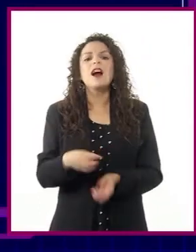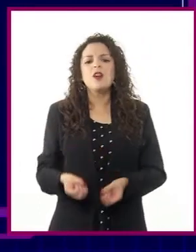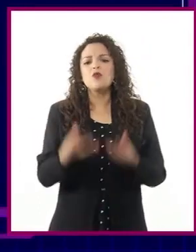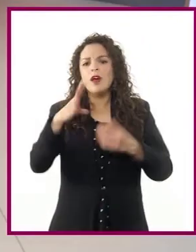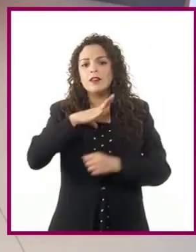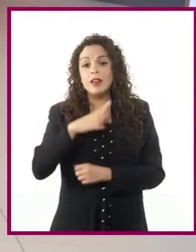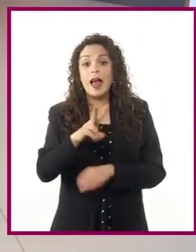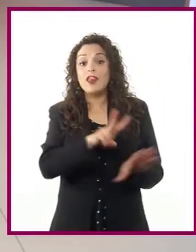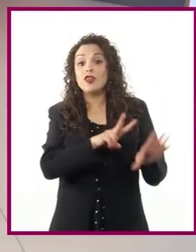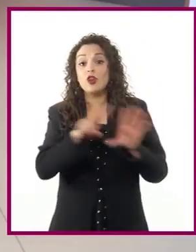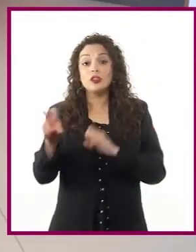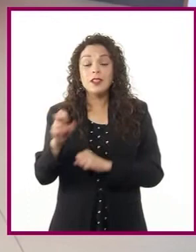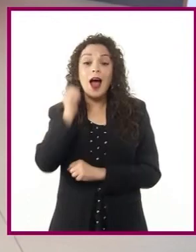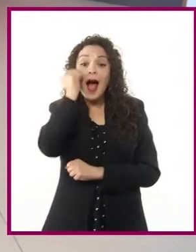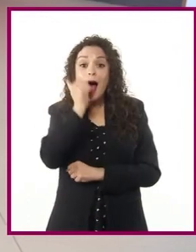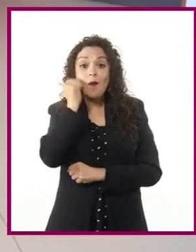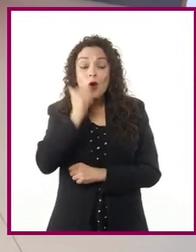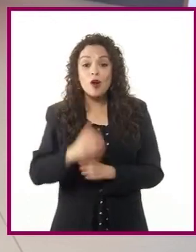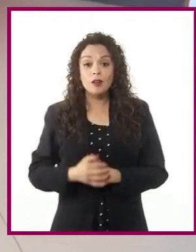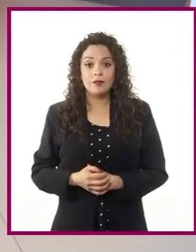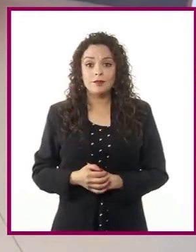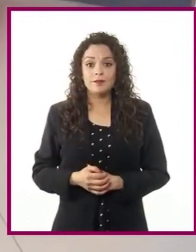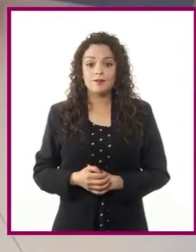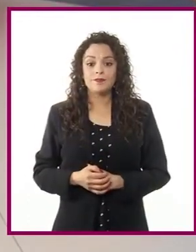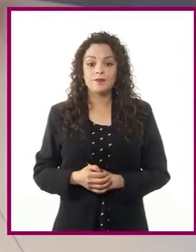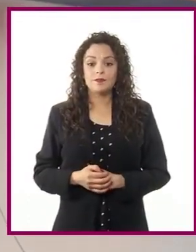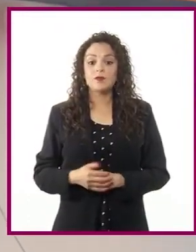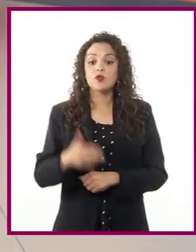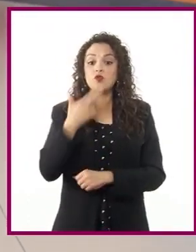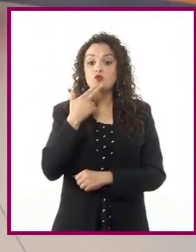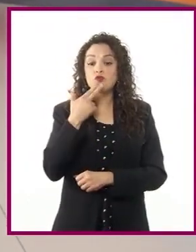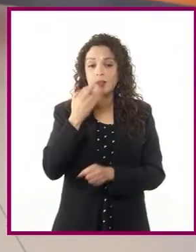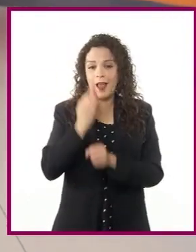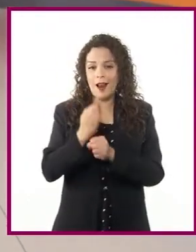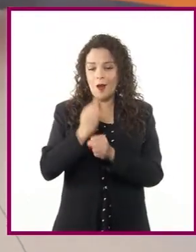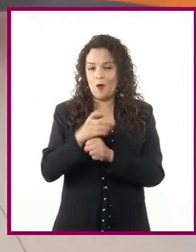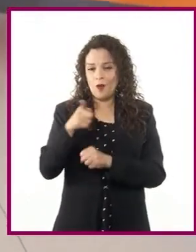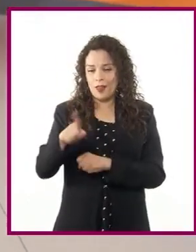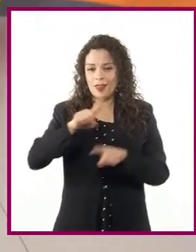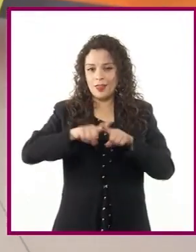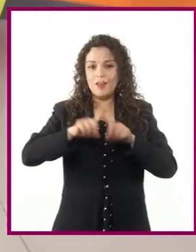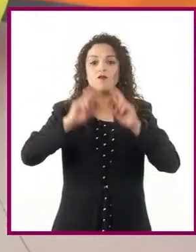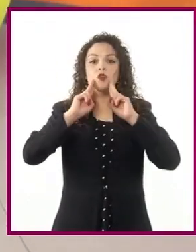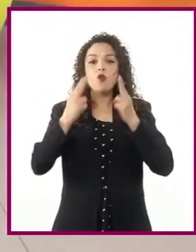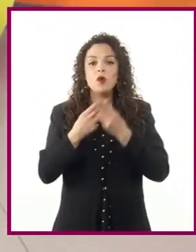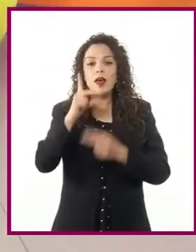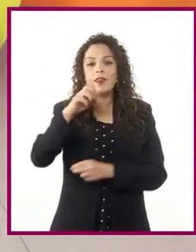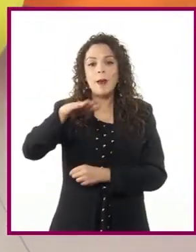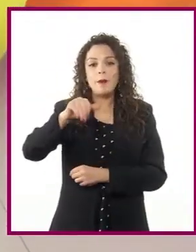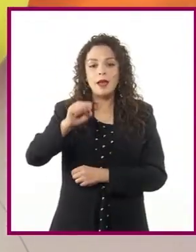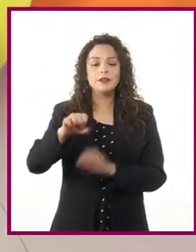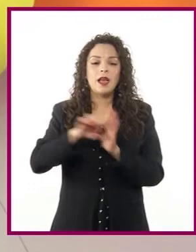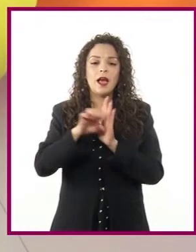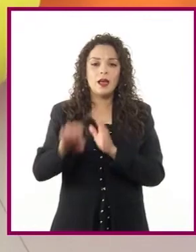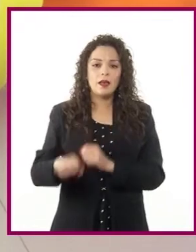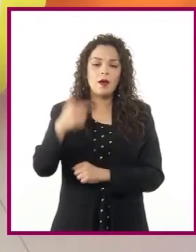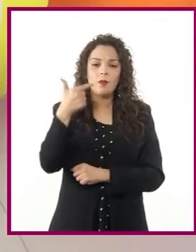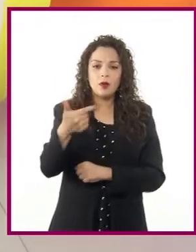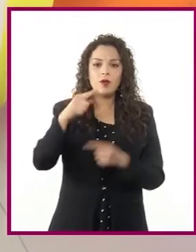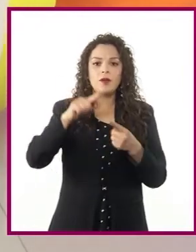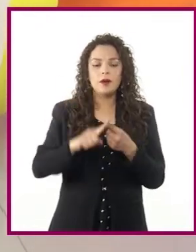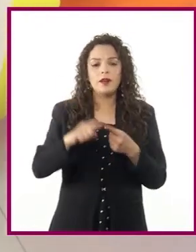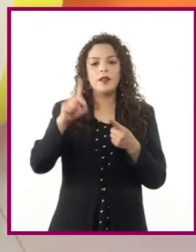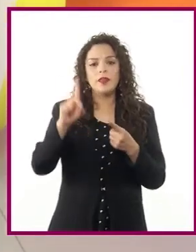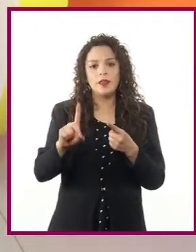jabones. Las unidades de masa que hasta aquí hemos estudiado, como los gramos, decagramos,